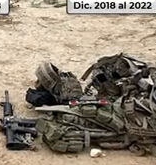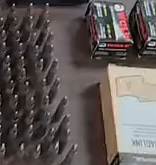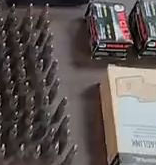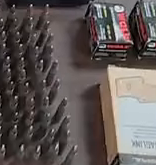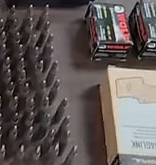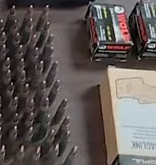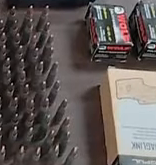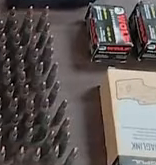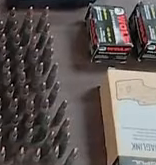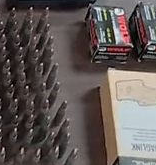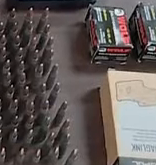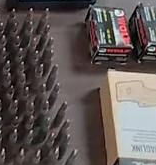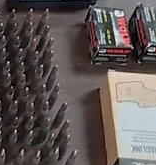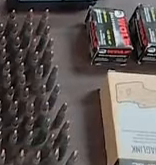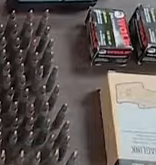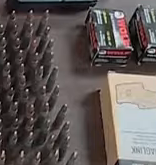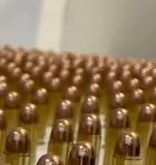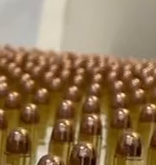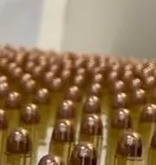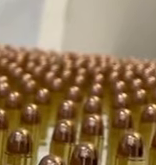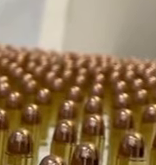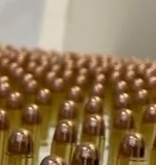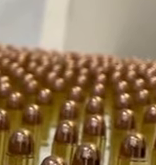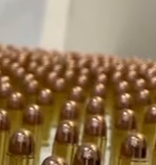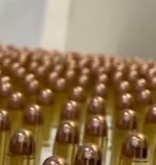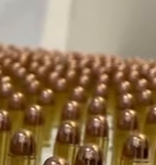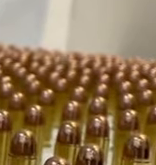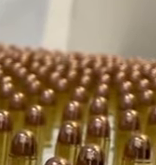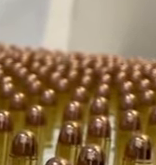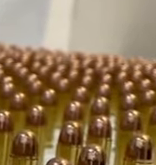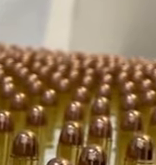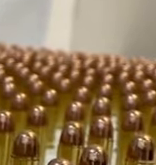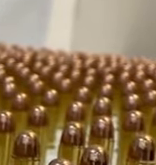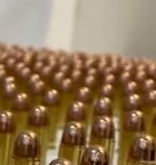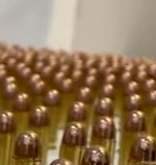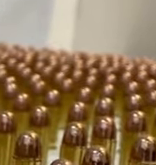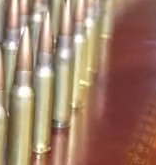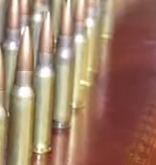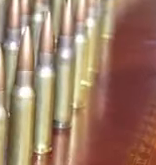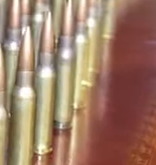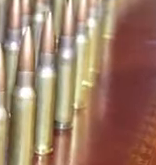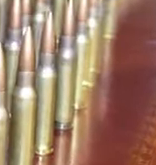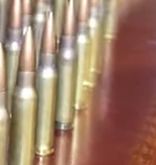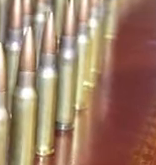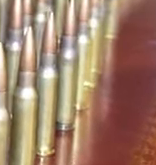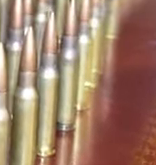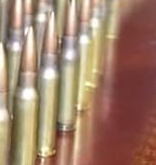62%. Cartuchos. En el año próximo pasado se aseguraron 7.017.897